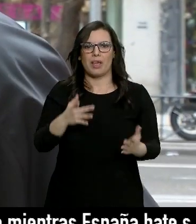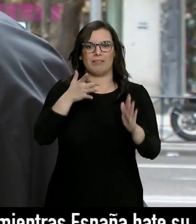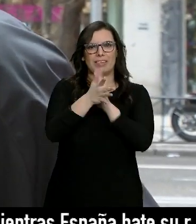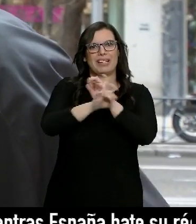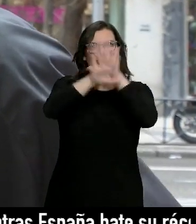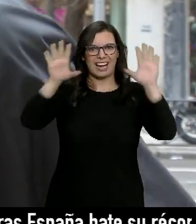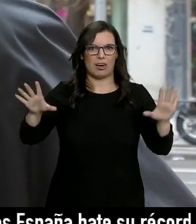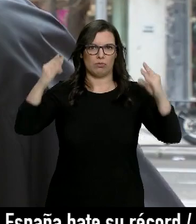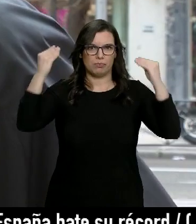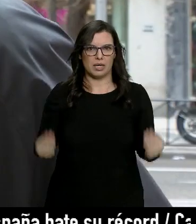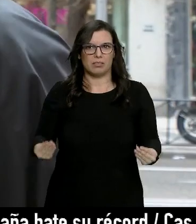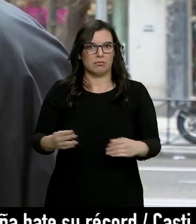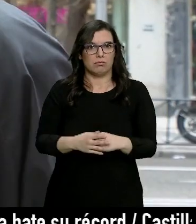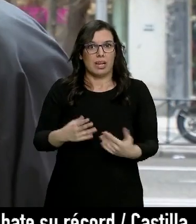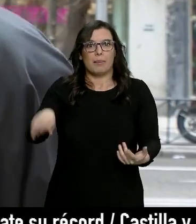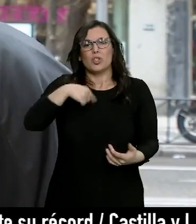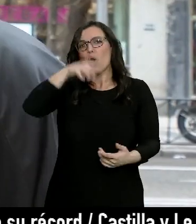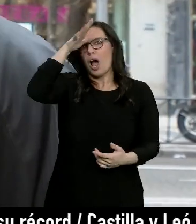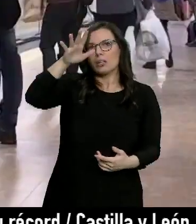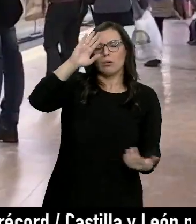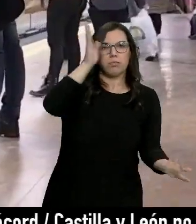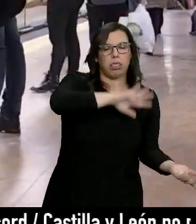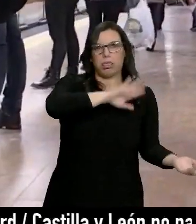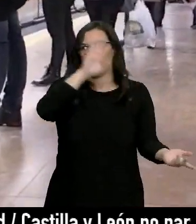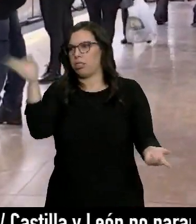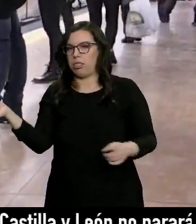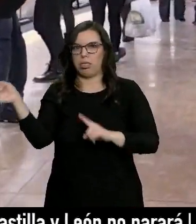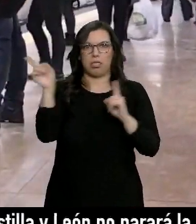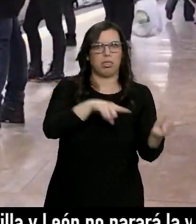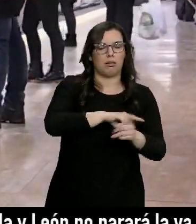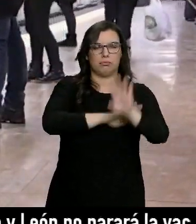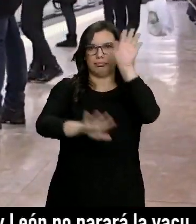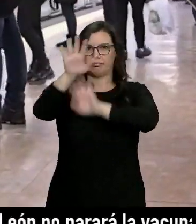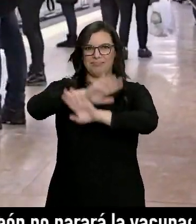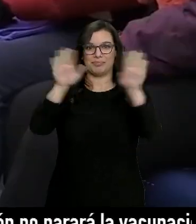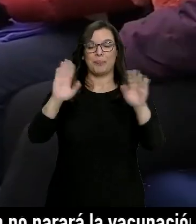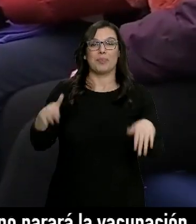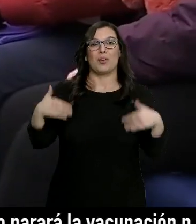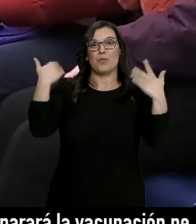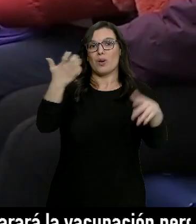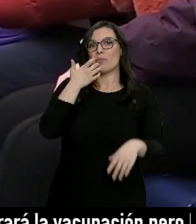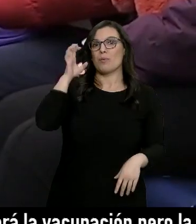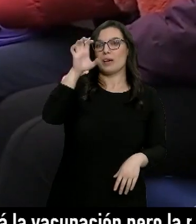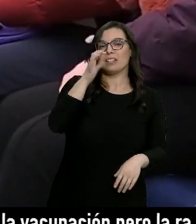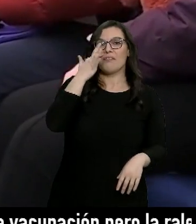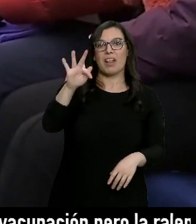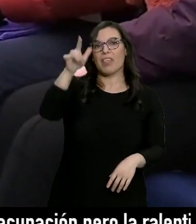claras. Vuelvo a decir, lo que estoy harto es de que nos mareen. Fuera de nuestras fronteras, en países como Francia o Alemania ya es obligatorio